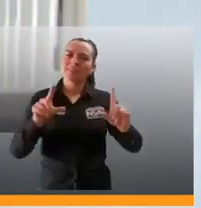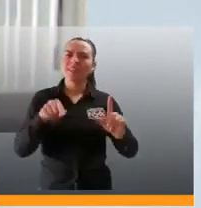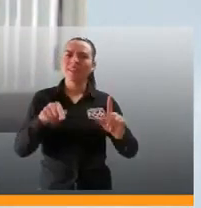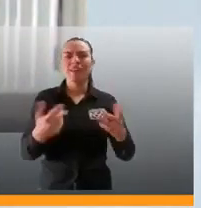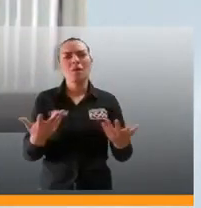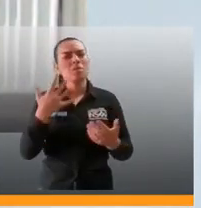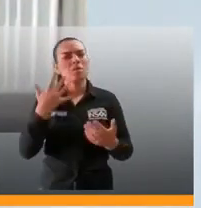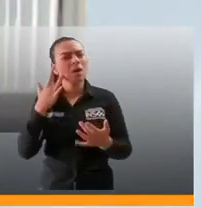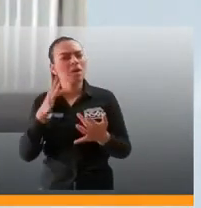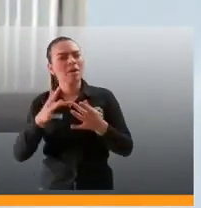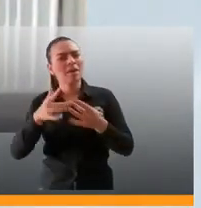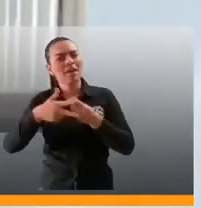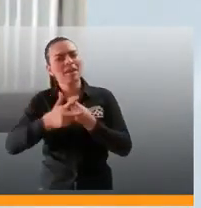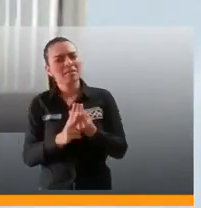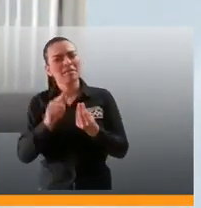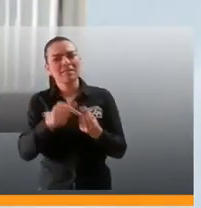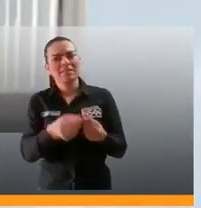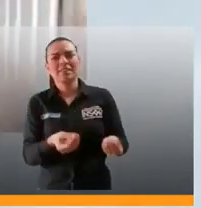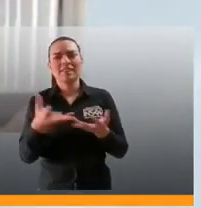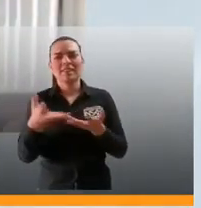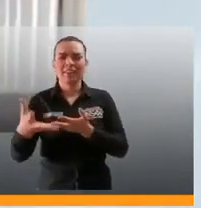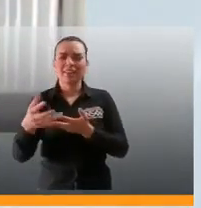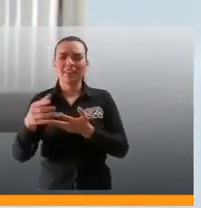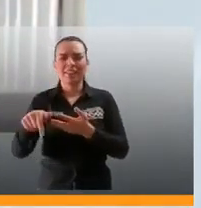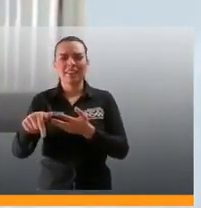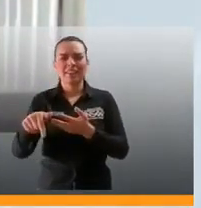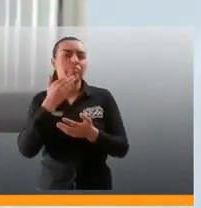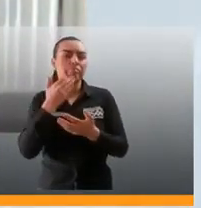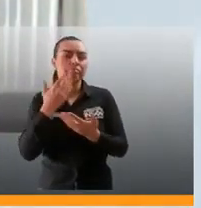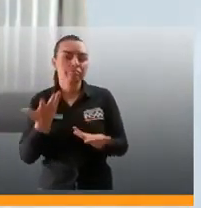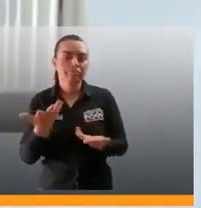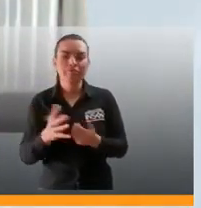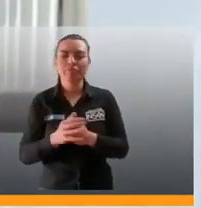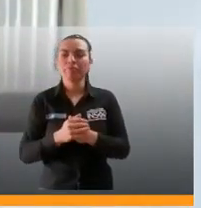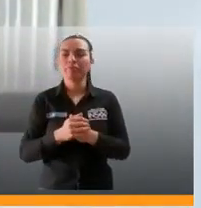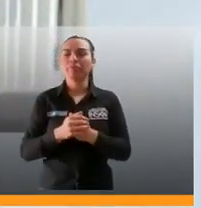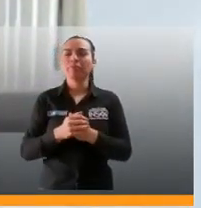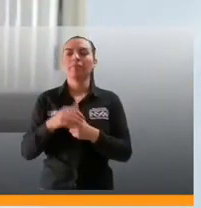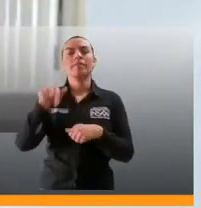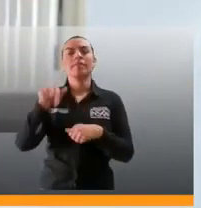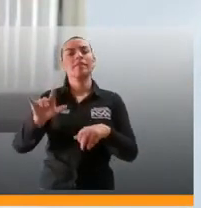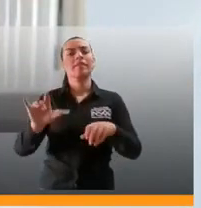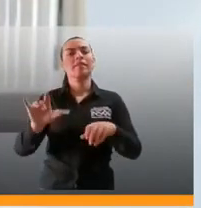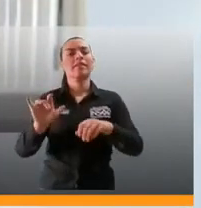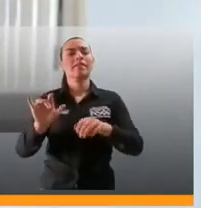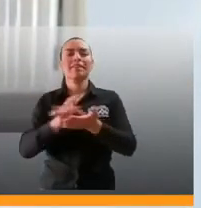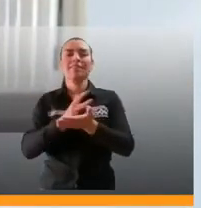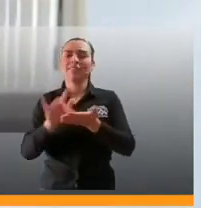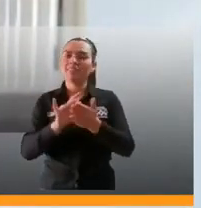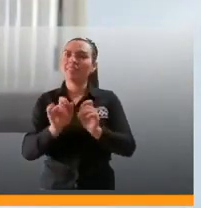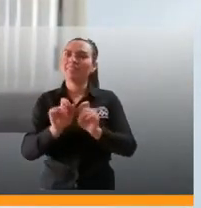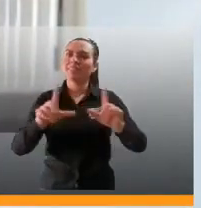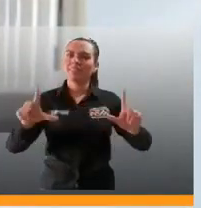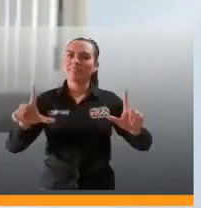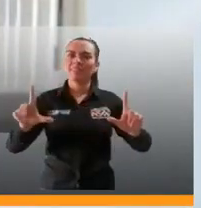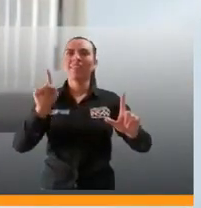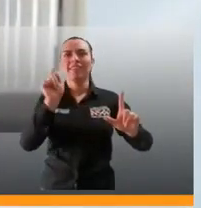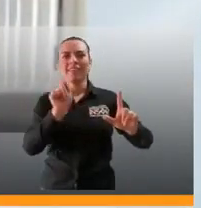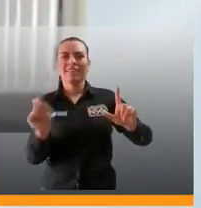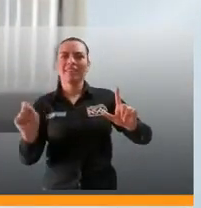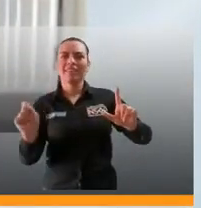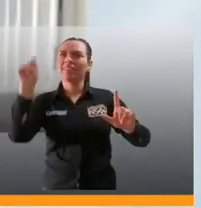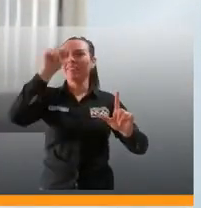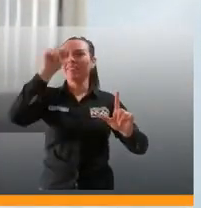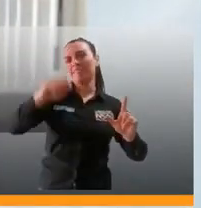trabajar con los encuentros sincrónicos, lo que son los tablets, lo que son los tableros, las pizarras, lo que son también,